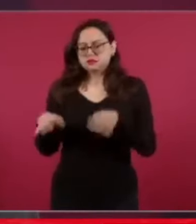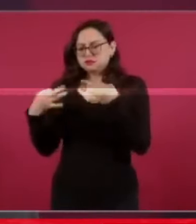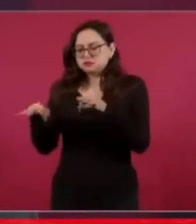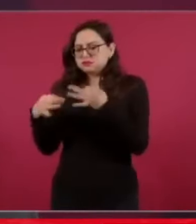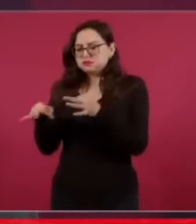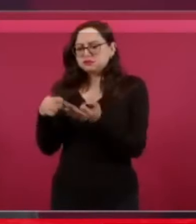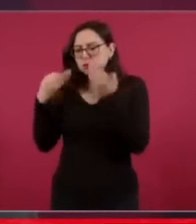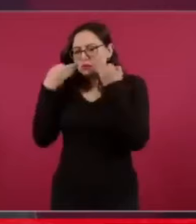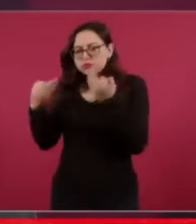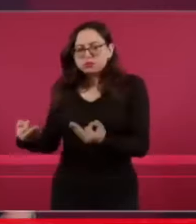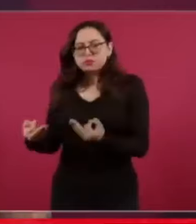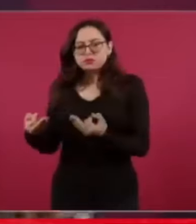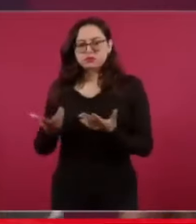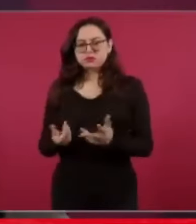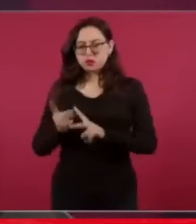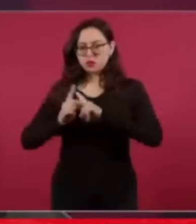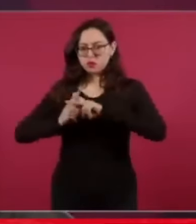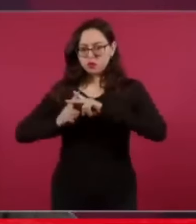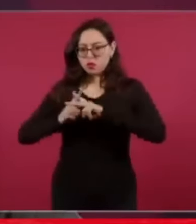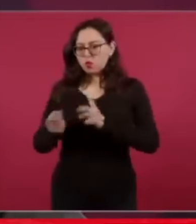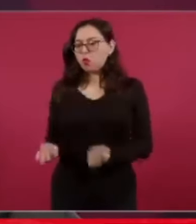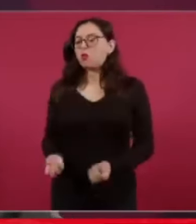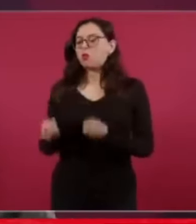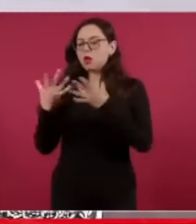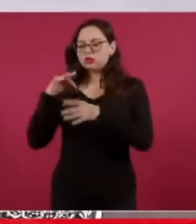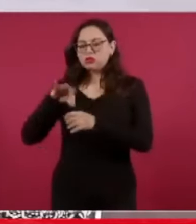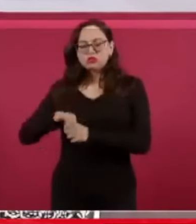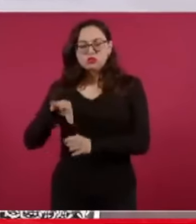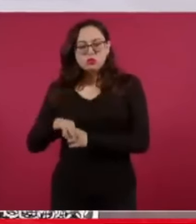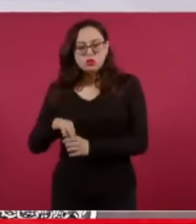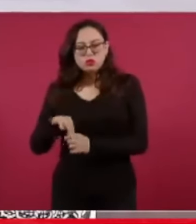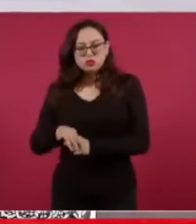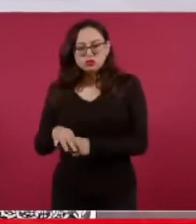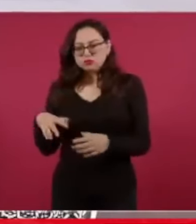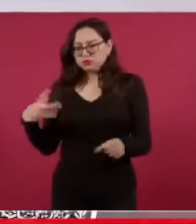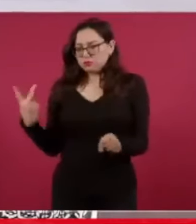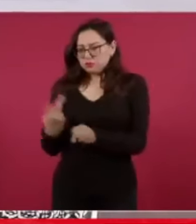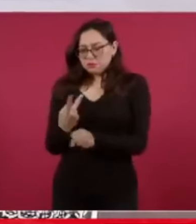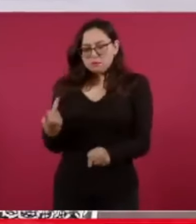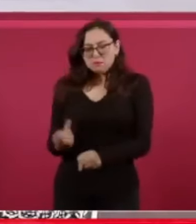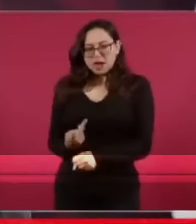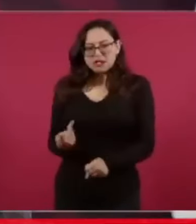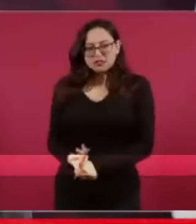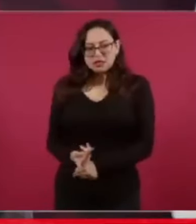constancias para saber qué sucedió,